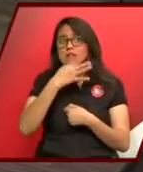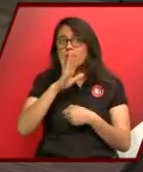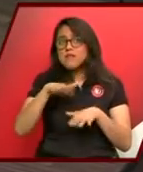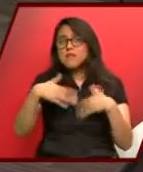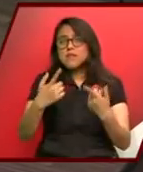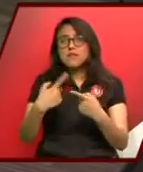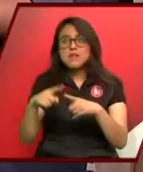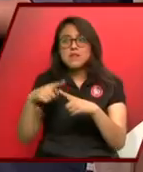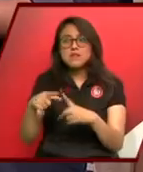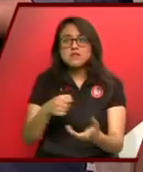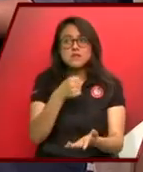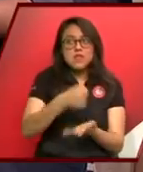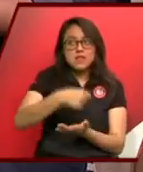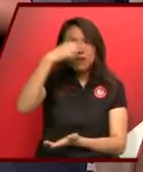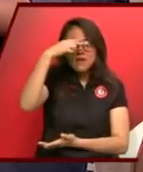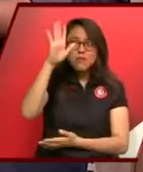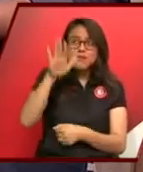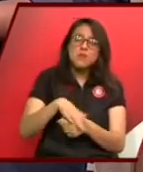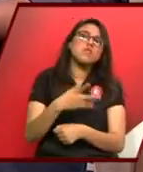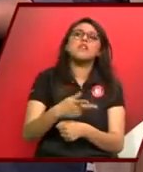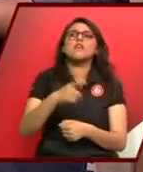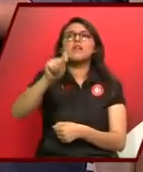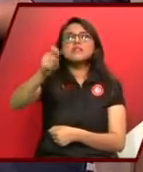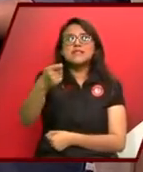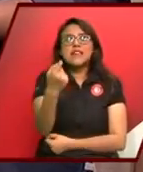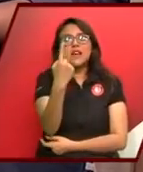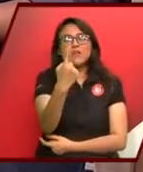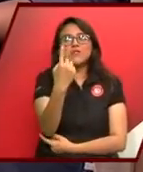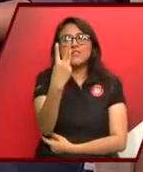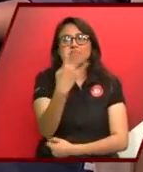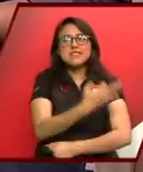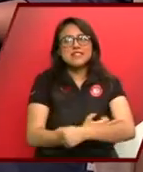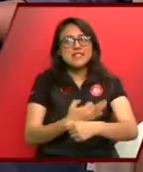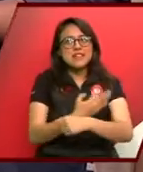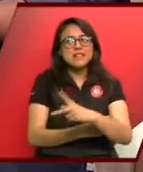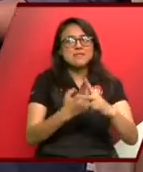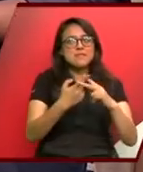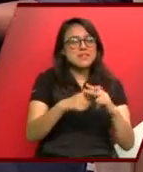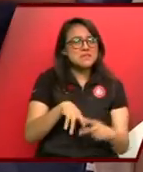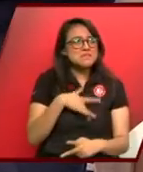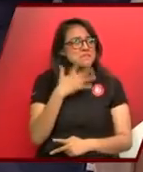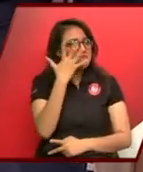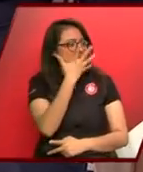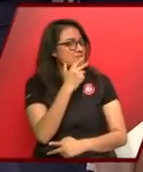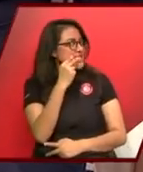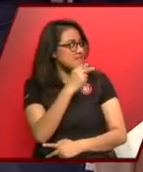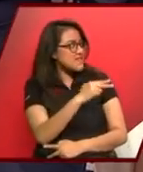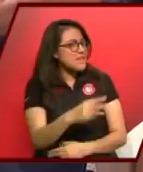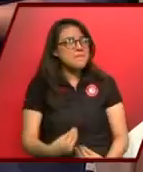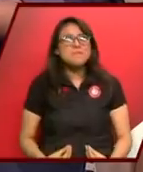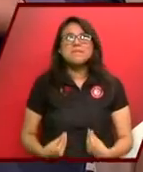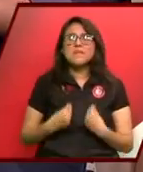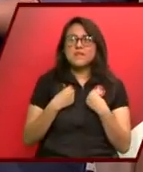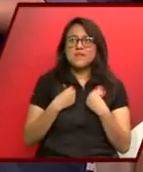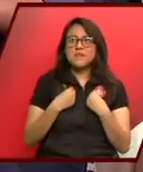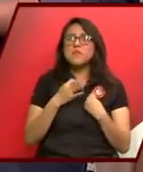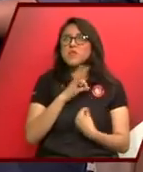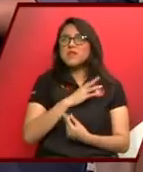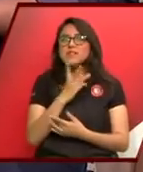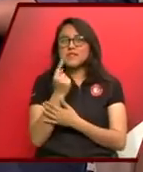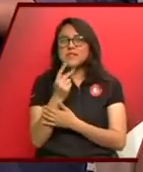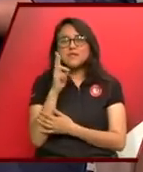fuera, precisamente la Ciudad de México, porque la transmisión va a ser por Azteca 1 a las 3 de la tarde, entonces lo van a poder vivir en vivo totalmente. Así es,